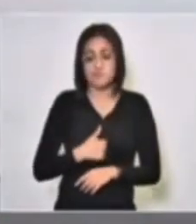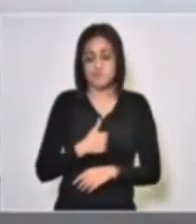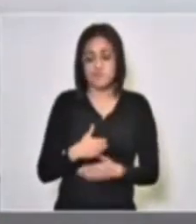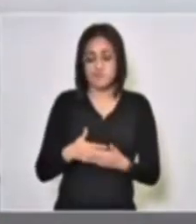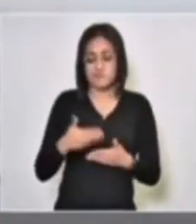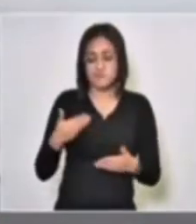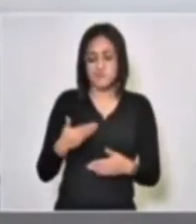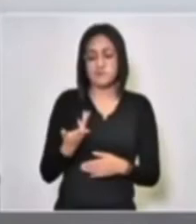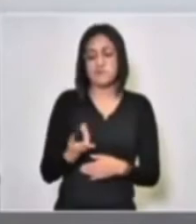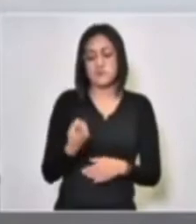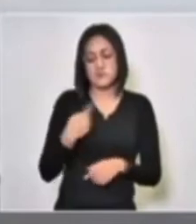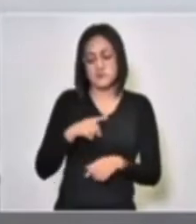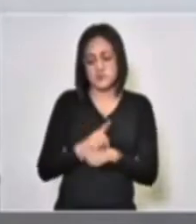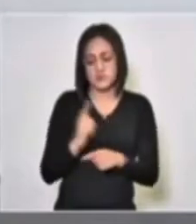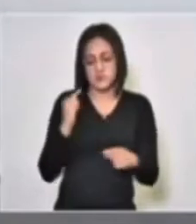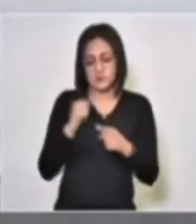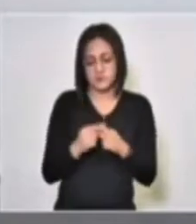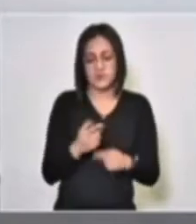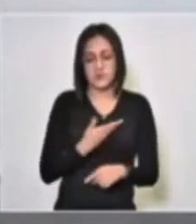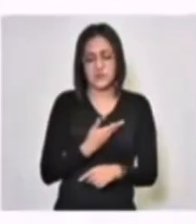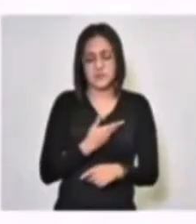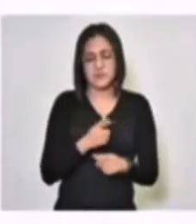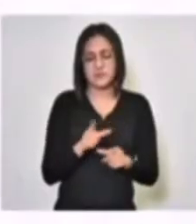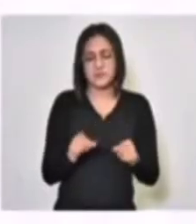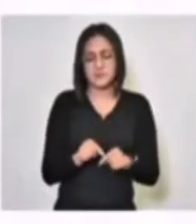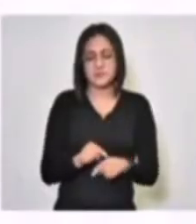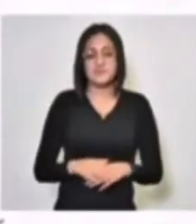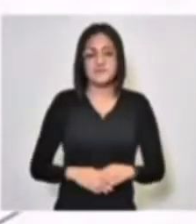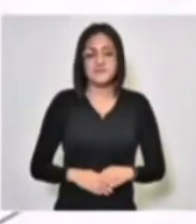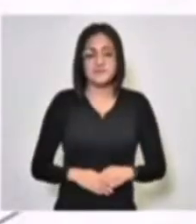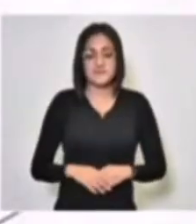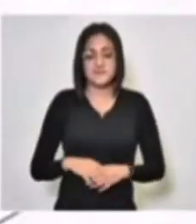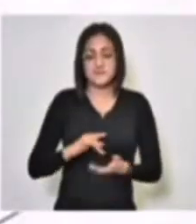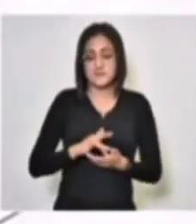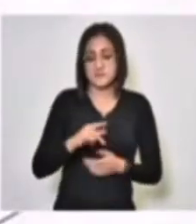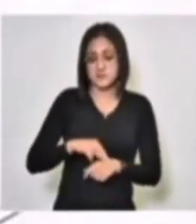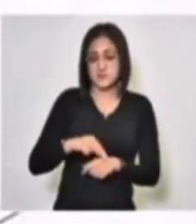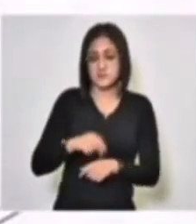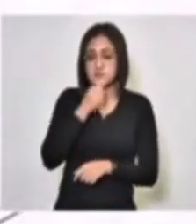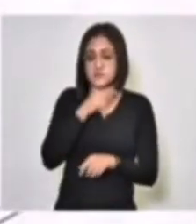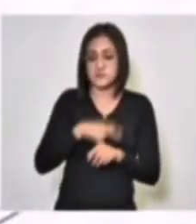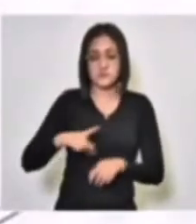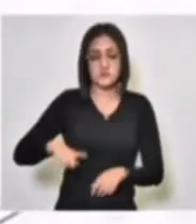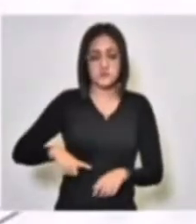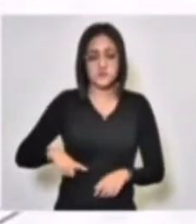últimas 24 horas. ¿Es cuánto, gobernador? Gracias, doctor. Secretario de Gobernación.